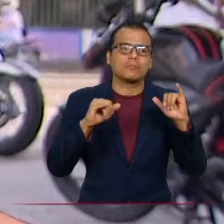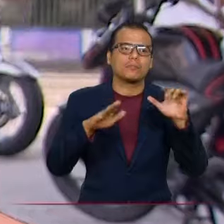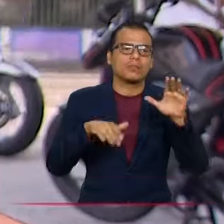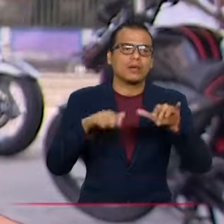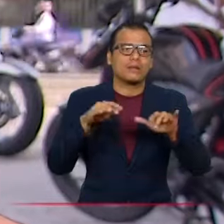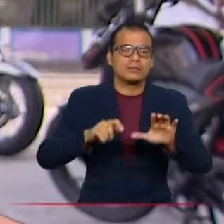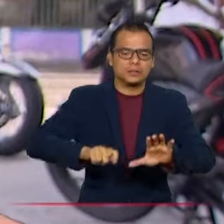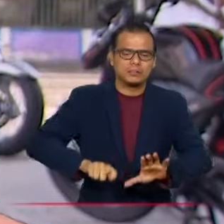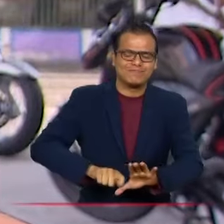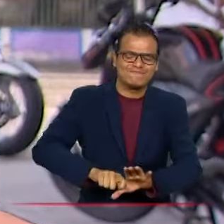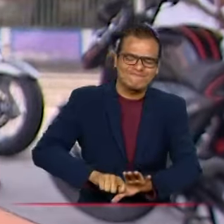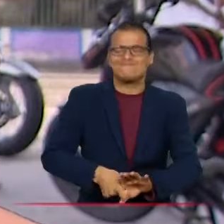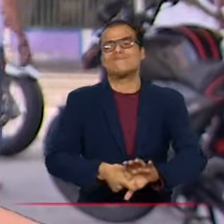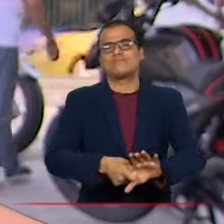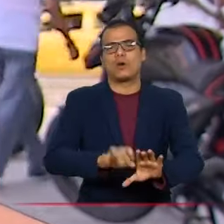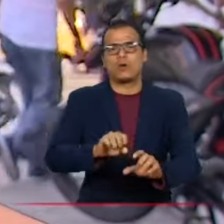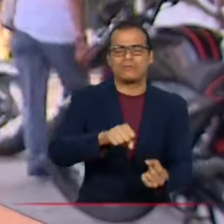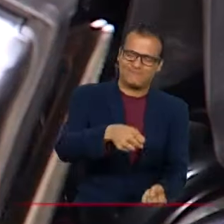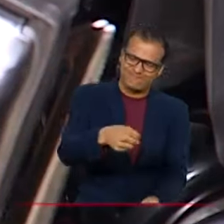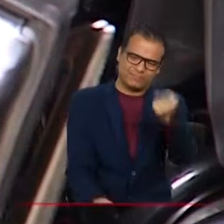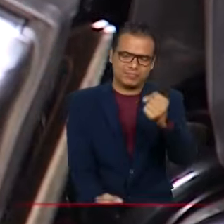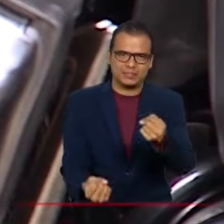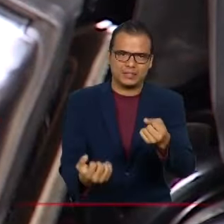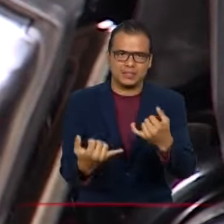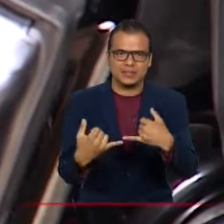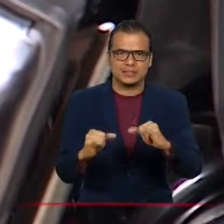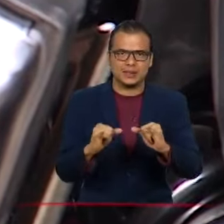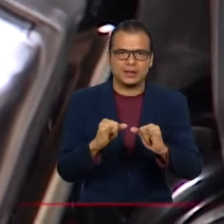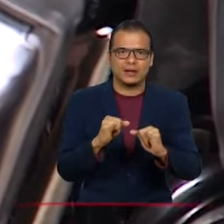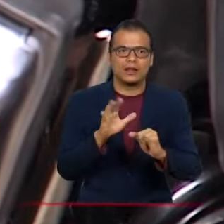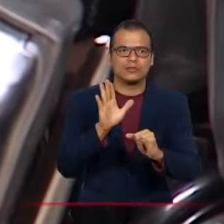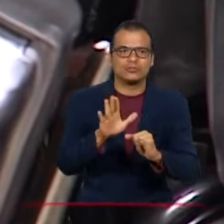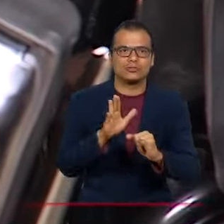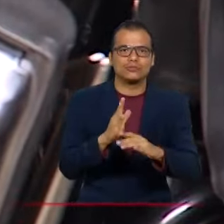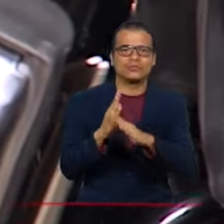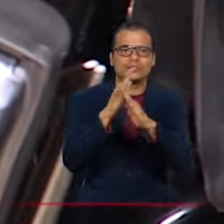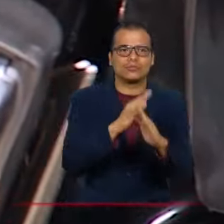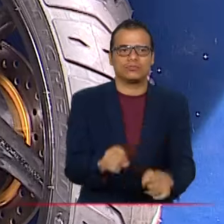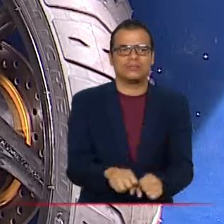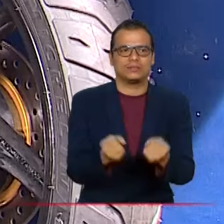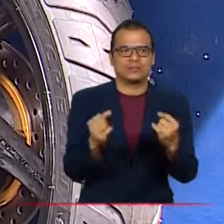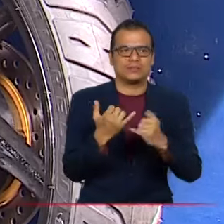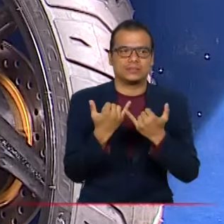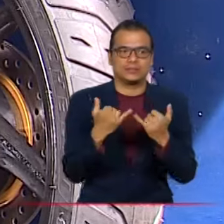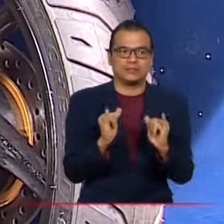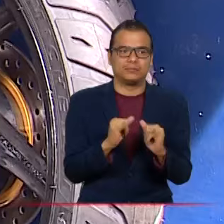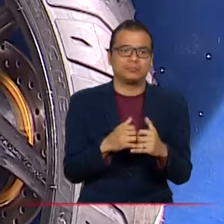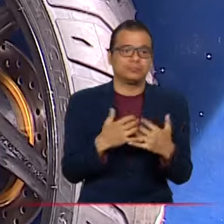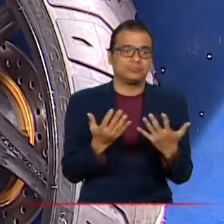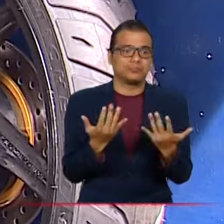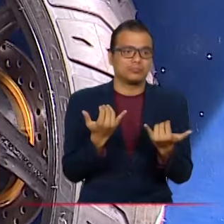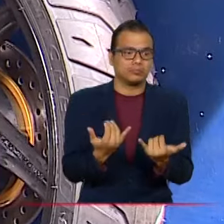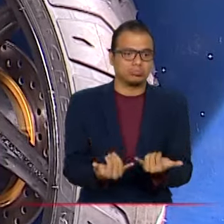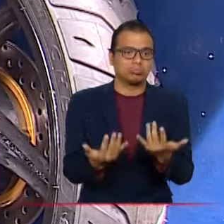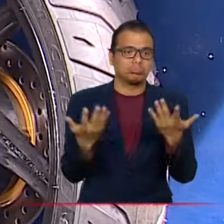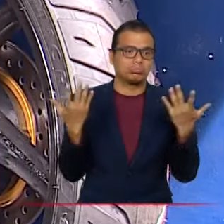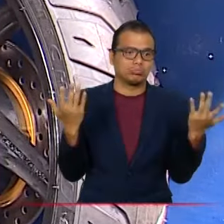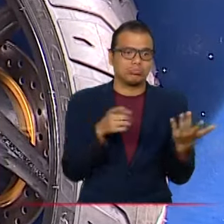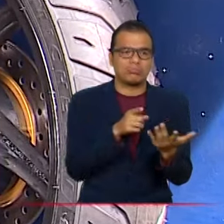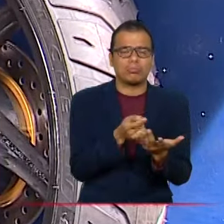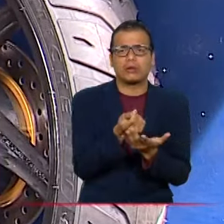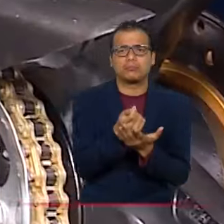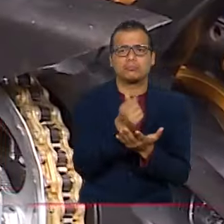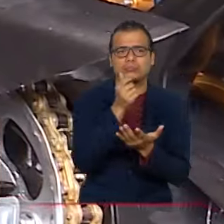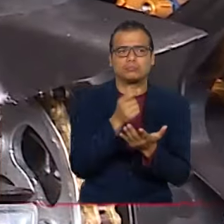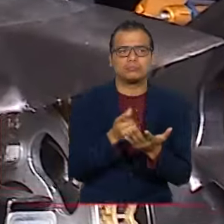mera fuerza mueven el timón y rompen el seguro. Una visita al mecánico para ejecutar un proceso que no afecta el funcionamiento, que tarda tan solo